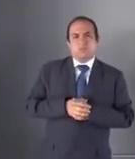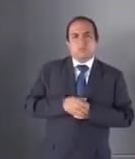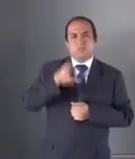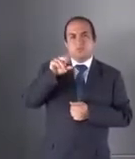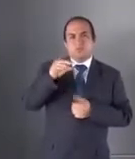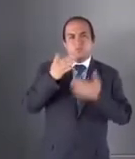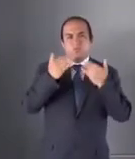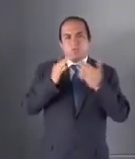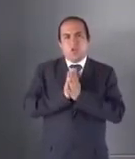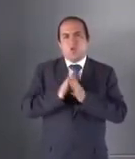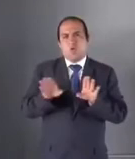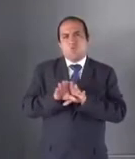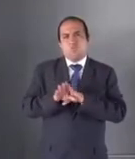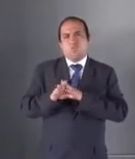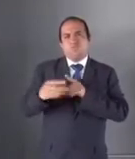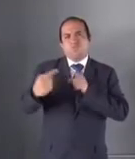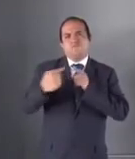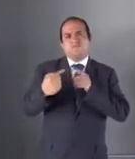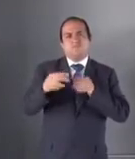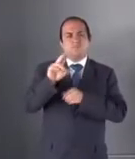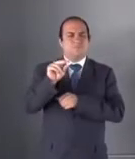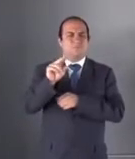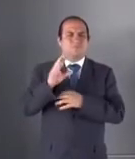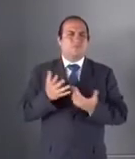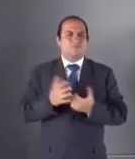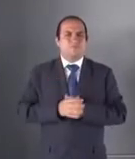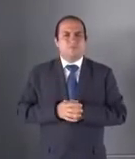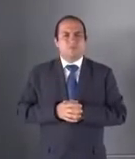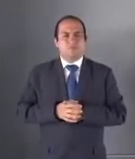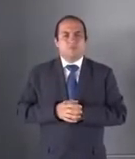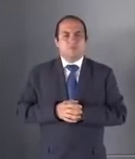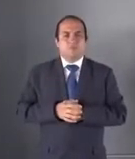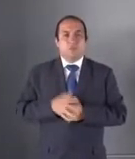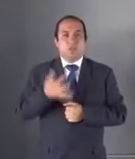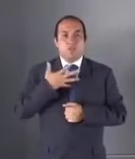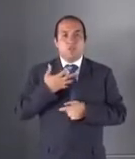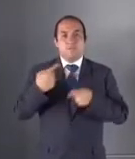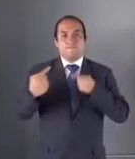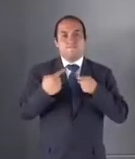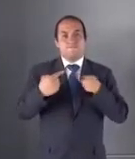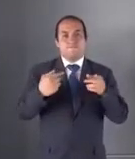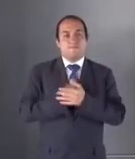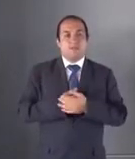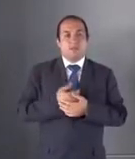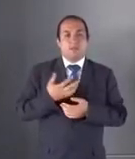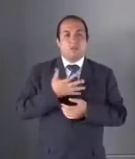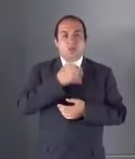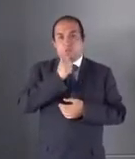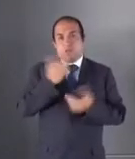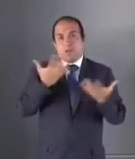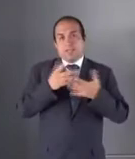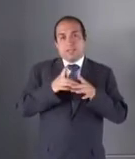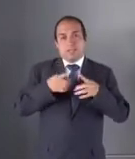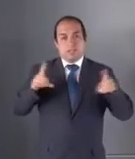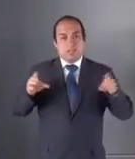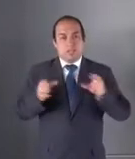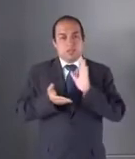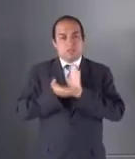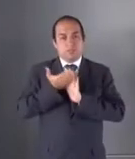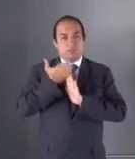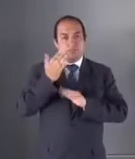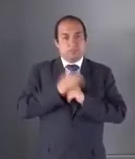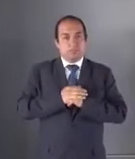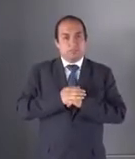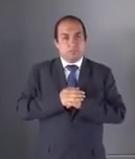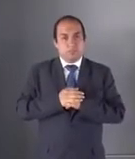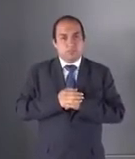no hay una oposición, al contrario, si hubiera una oposición, pues no se podrían estar desarrollando las obras y la parte jurídica se